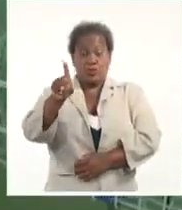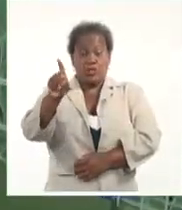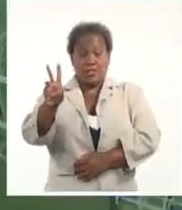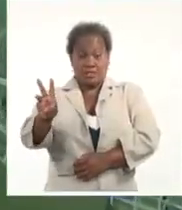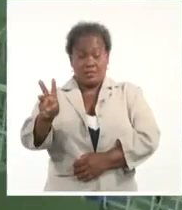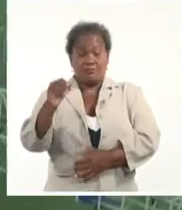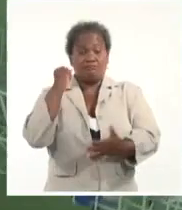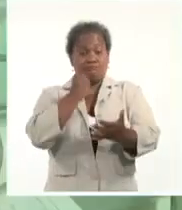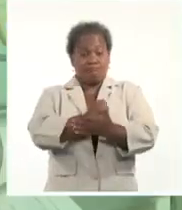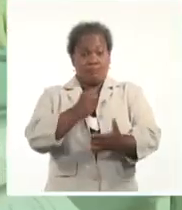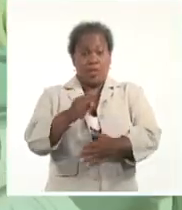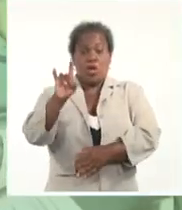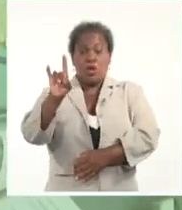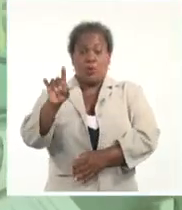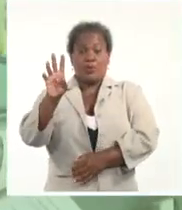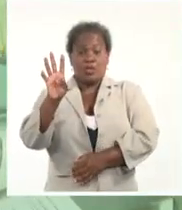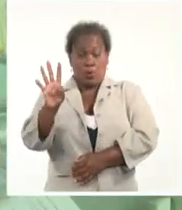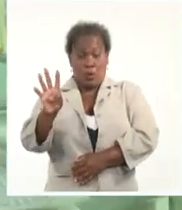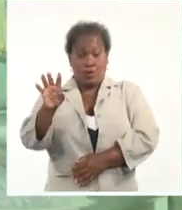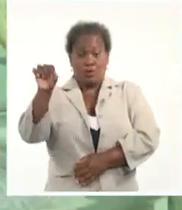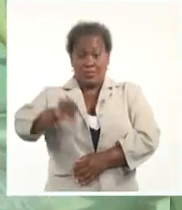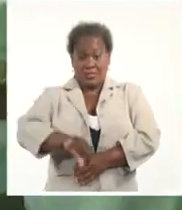confirmados, 94 críticos y